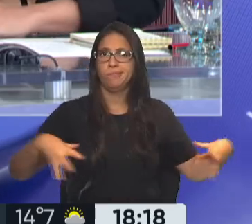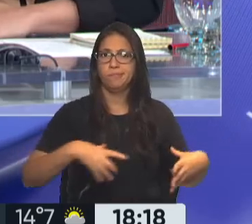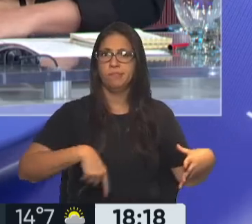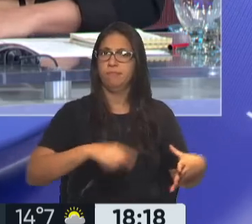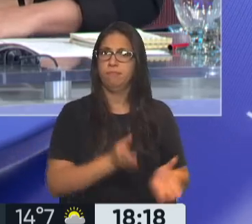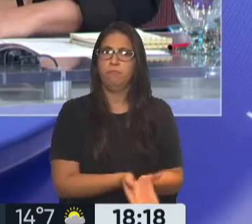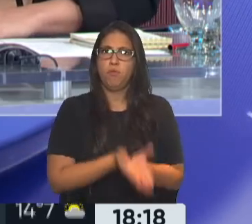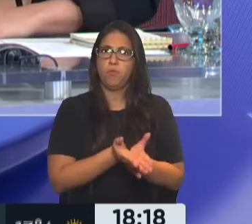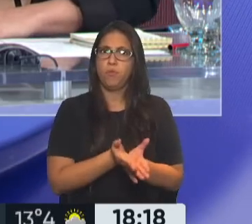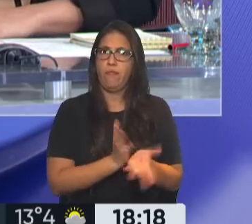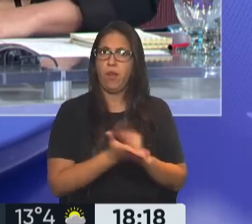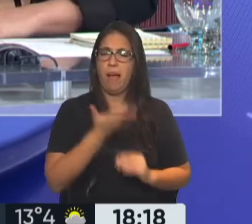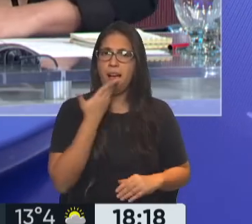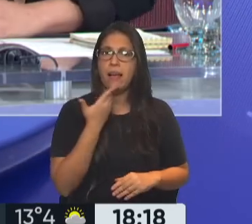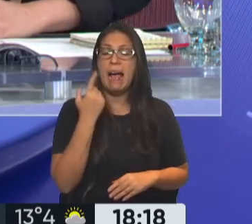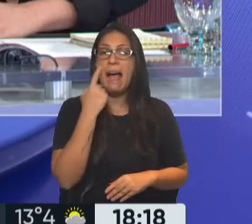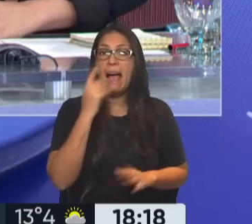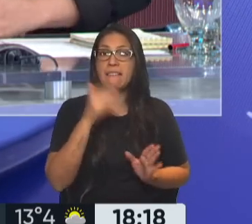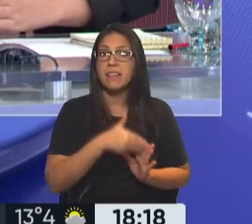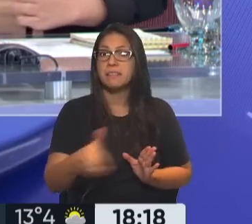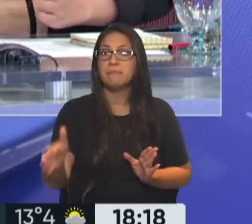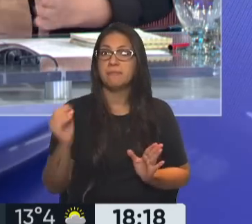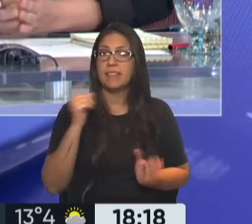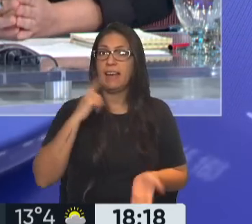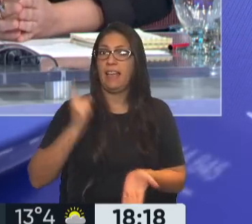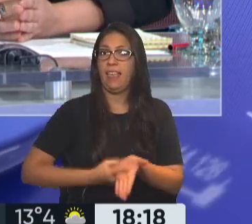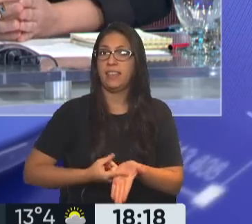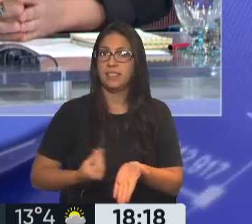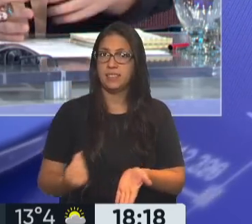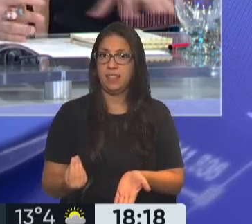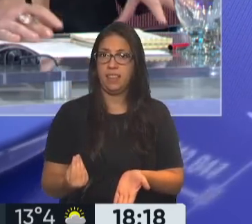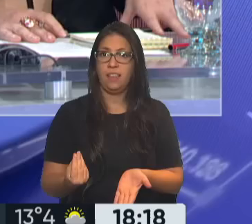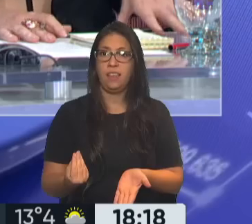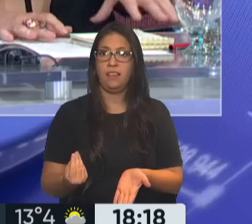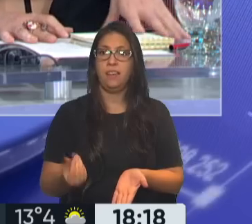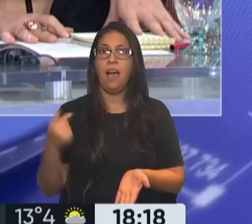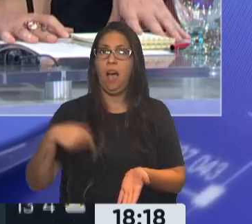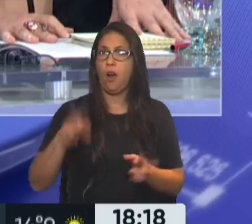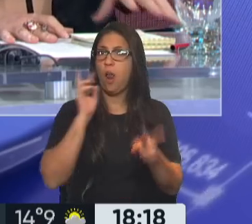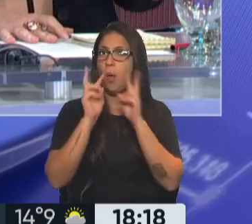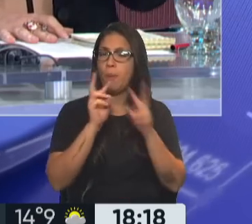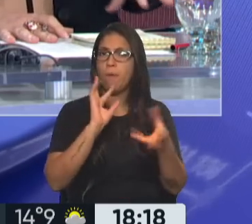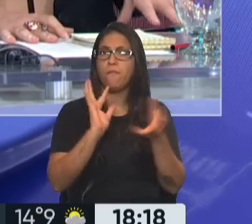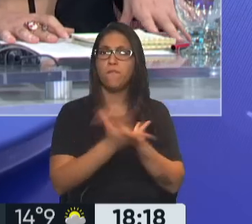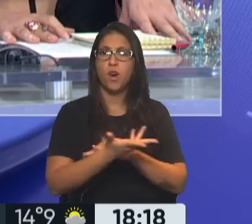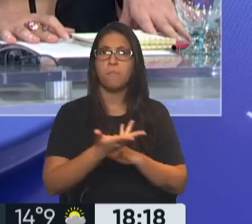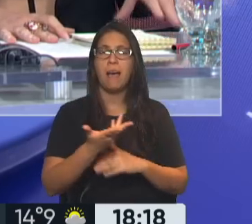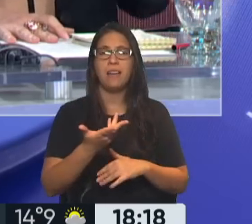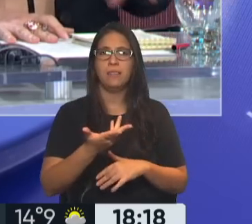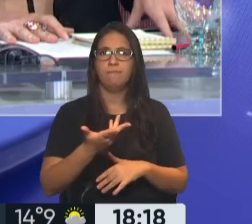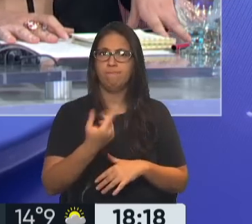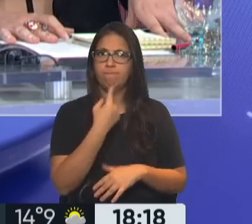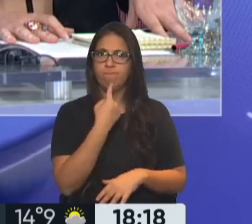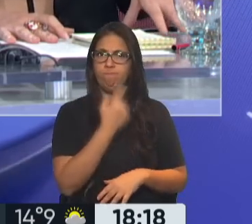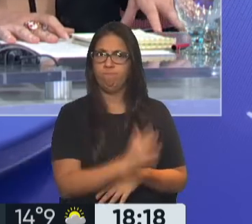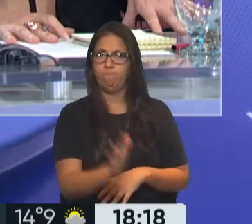ser interesante ver qué va a hacer un Gabriel Boric, que además, recordemos, ¿no? Lo vemos ahora en un discurso, por supuesto, cuestionando mucho, se